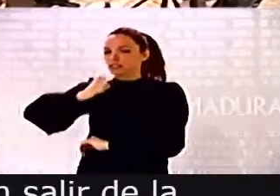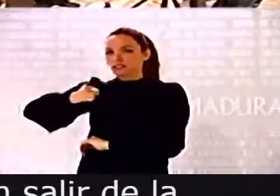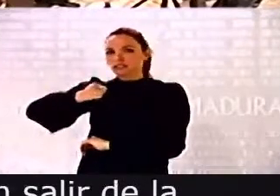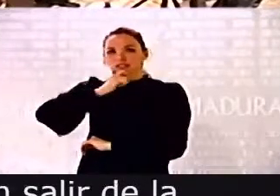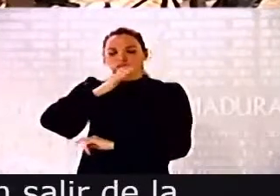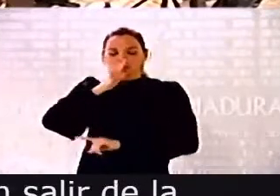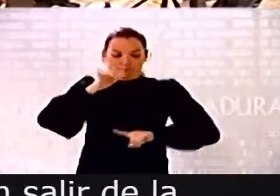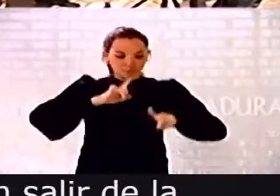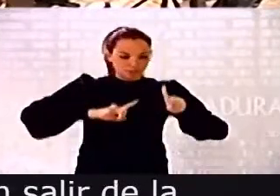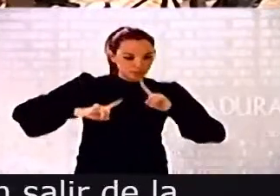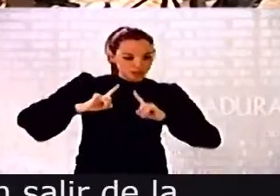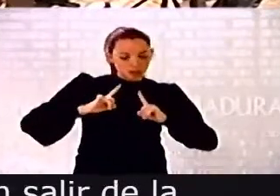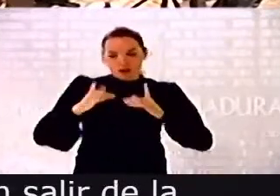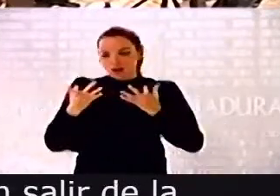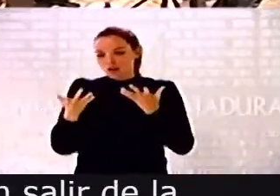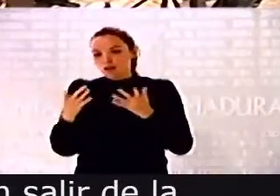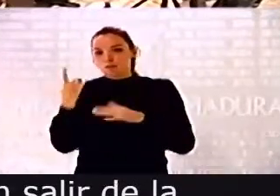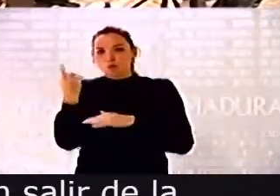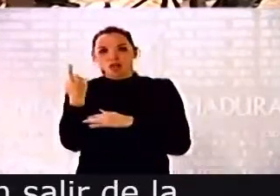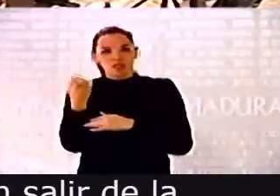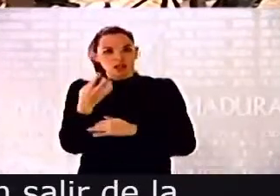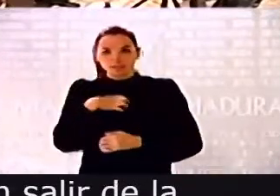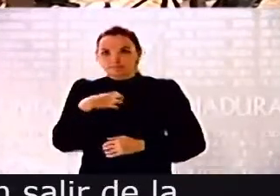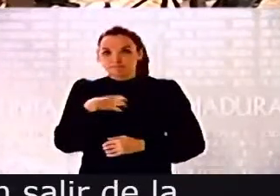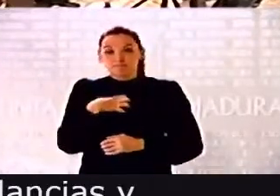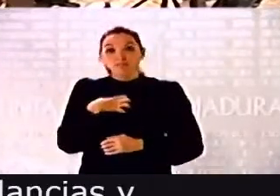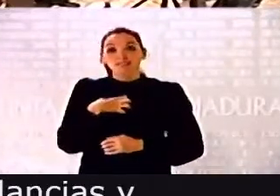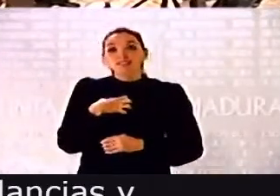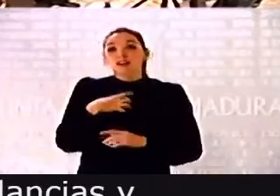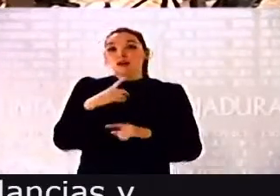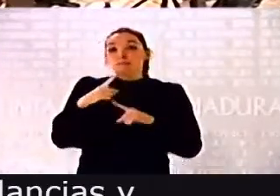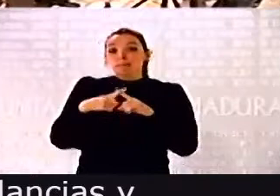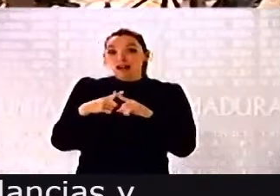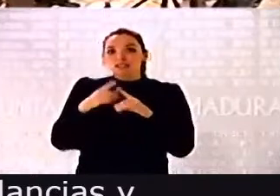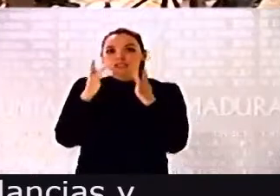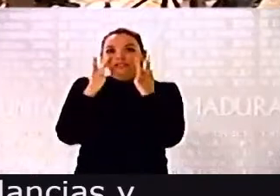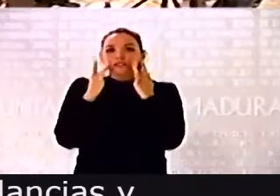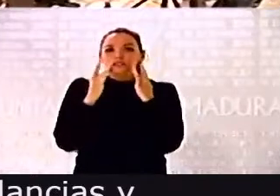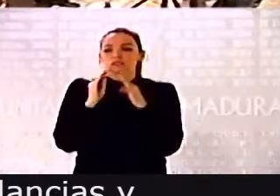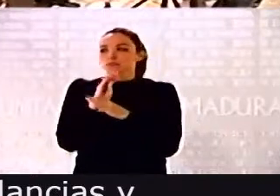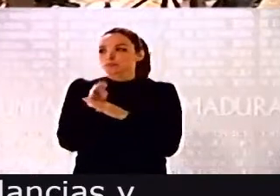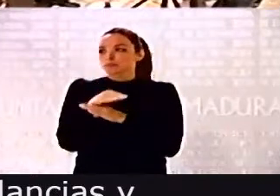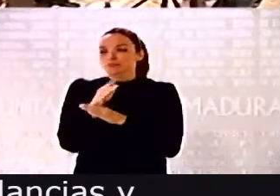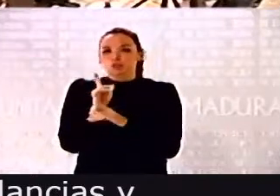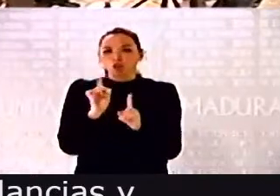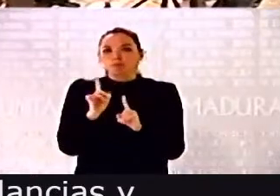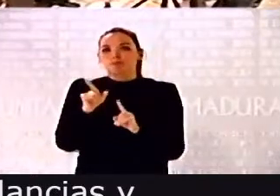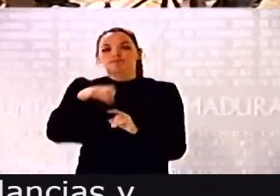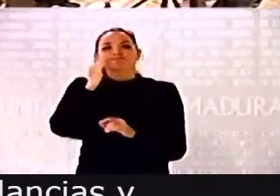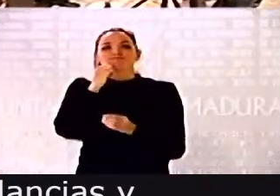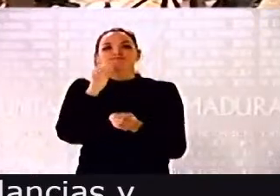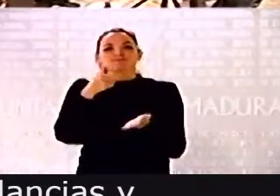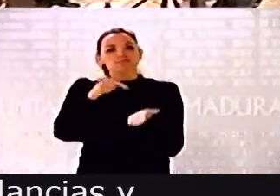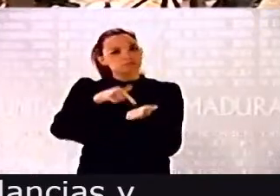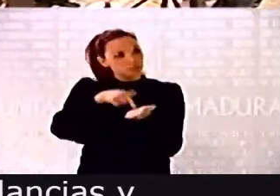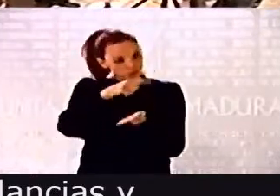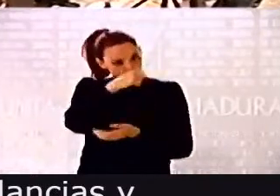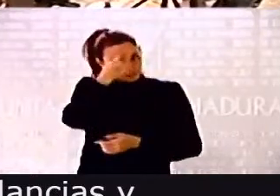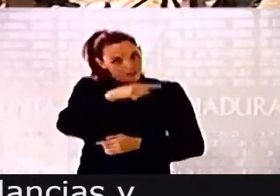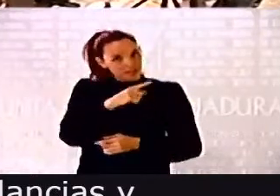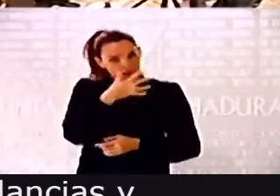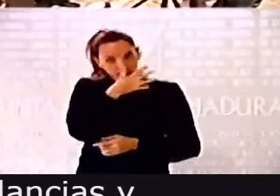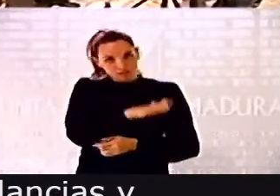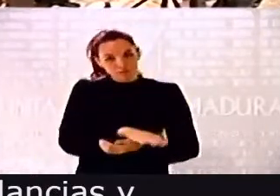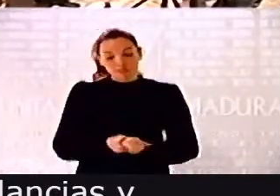ambulancia, la cama no funcionaba y además denuncian que no se había desinfectado. Bueno, no sé, han puesto una reclamación. ¿Le consta la